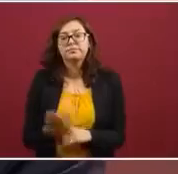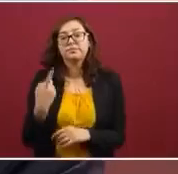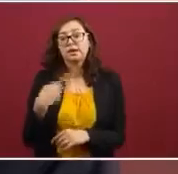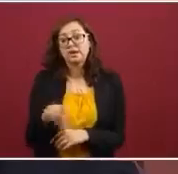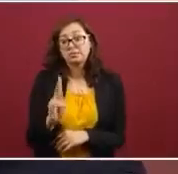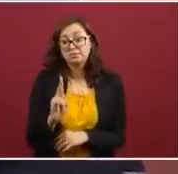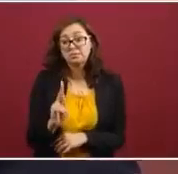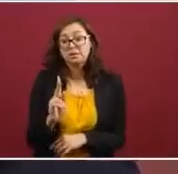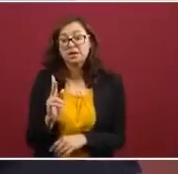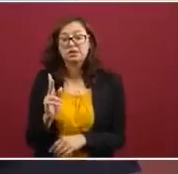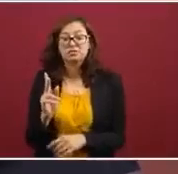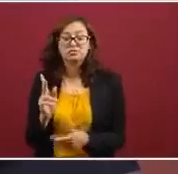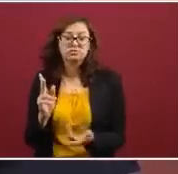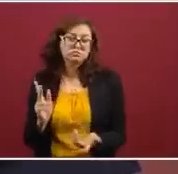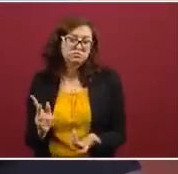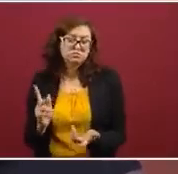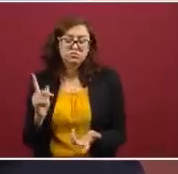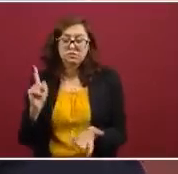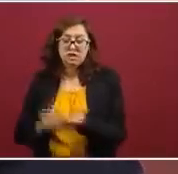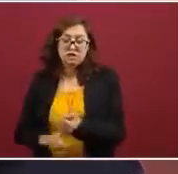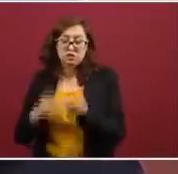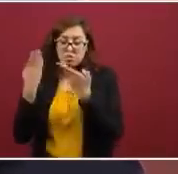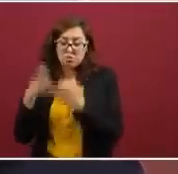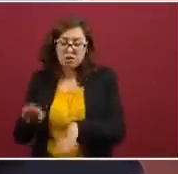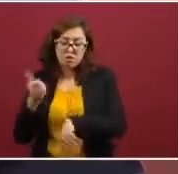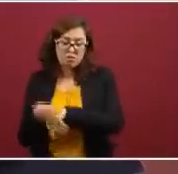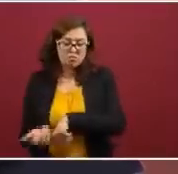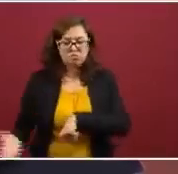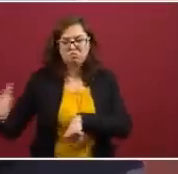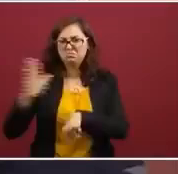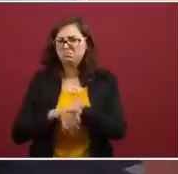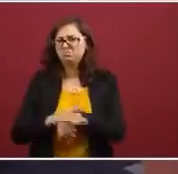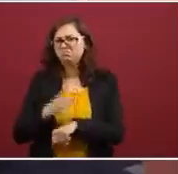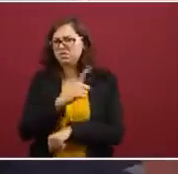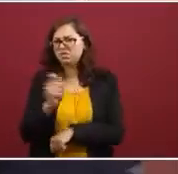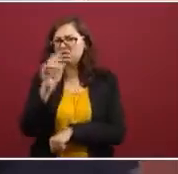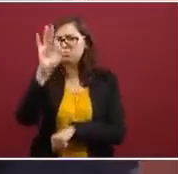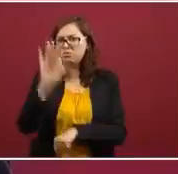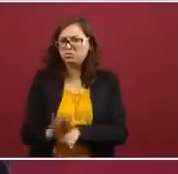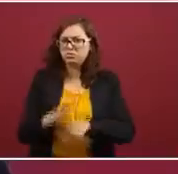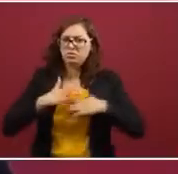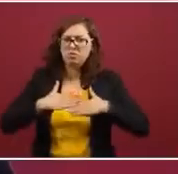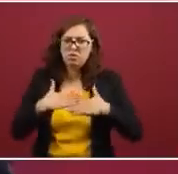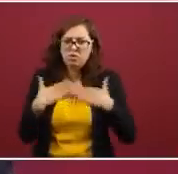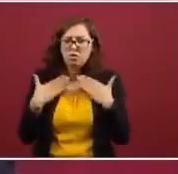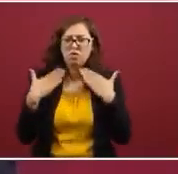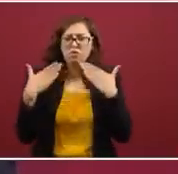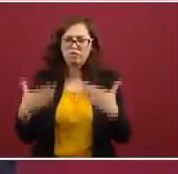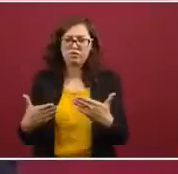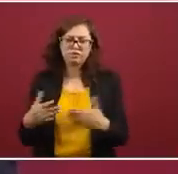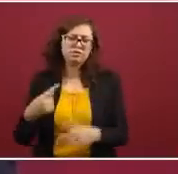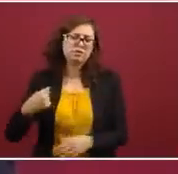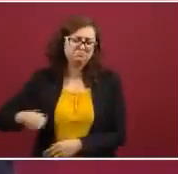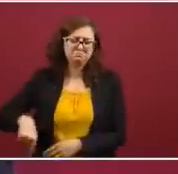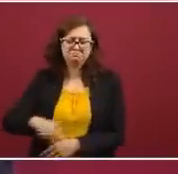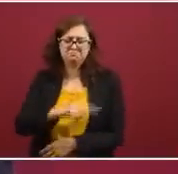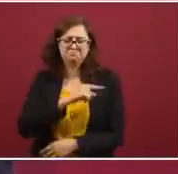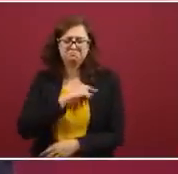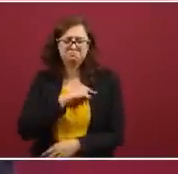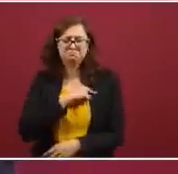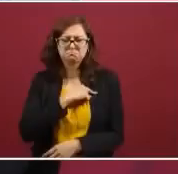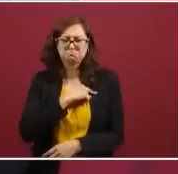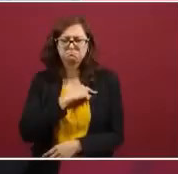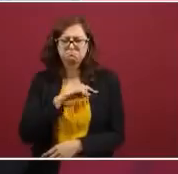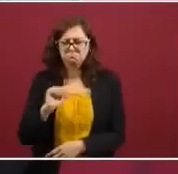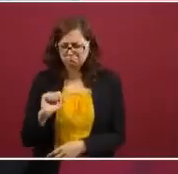la administración del banco tiene plena confianza en la empresa y por eso es nuestro